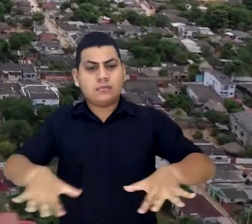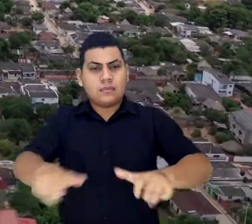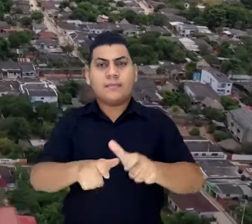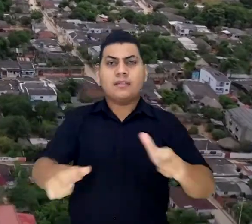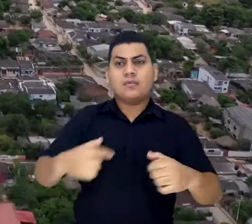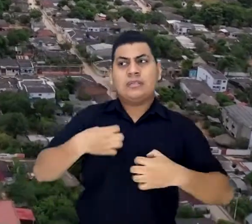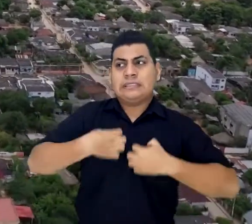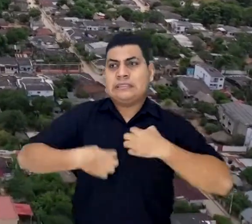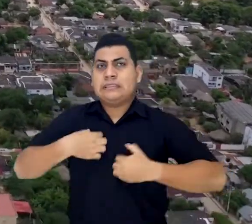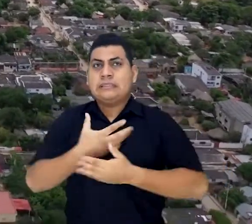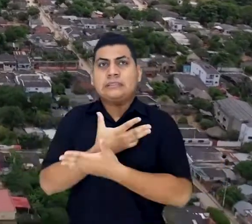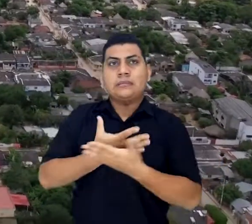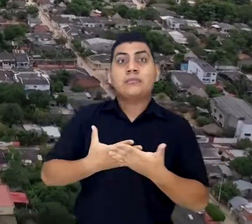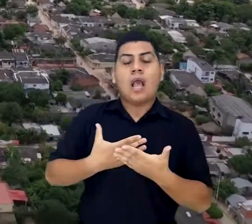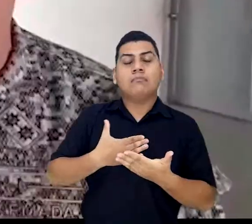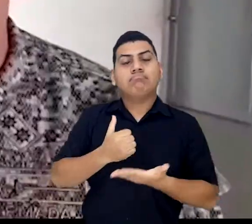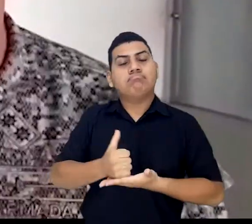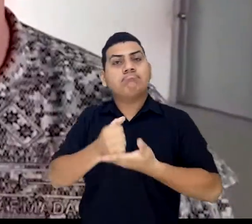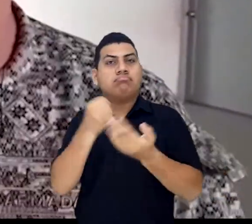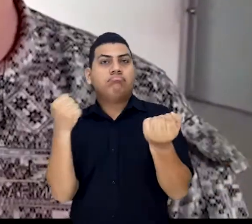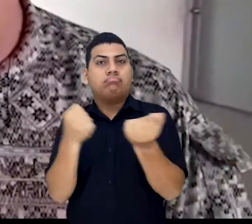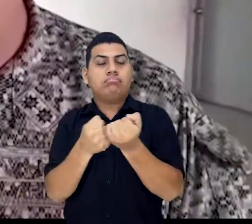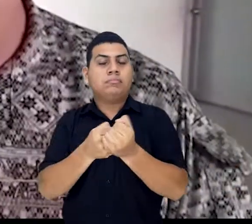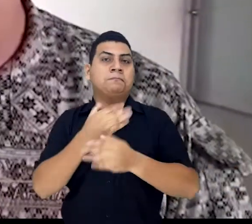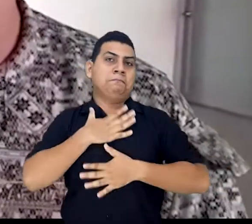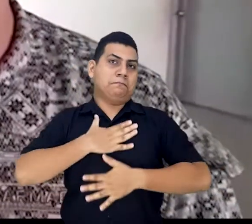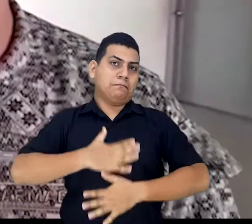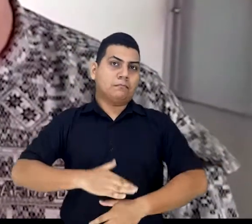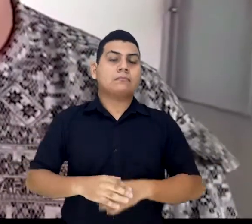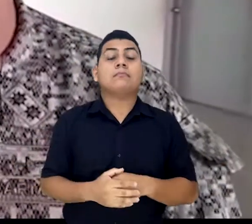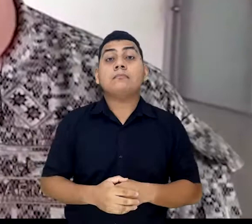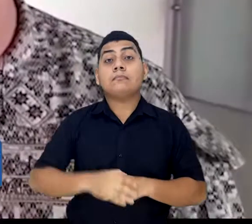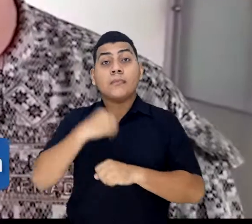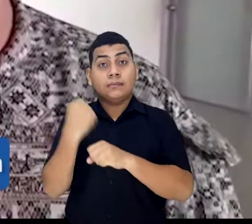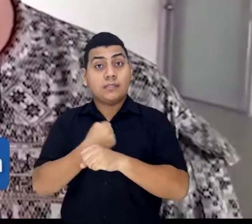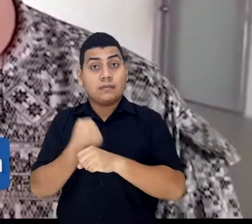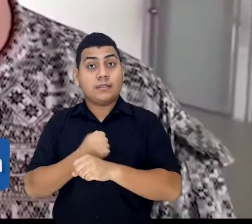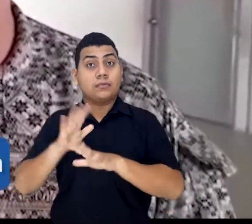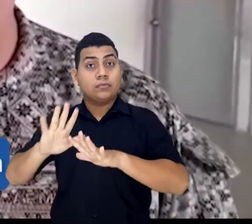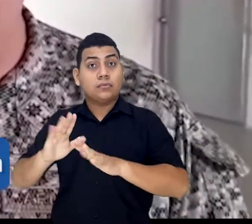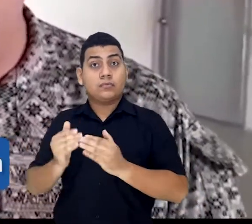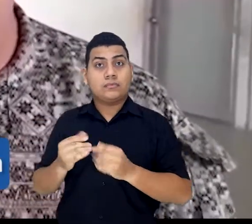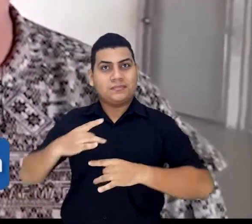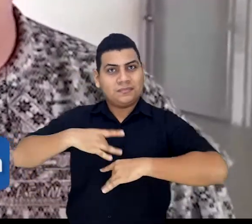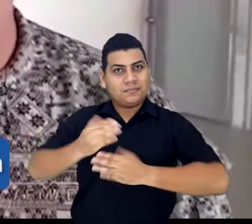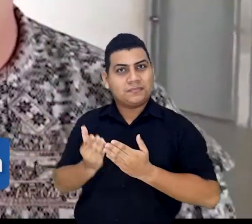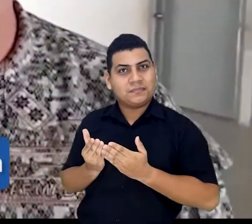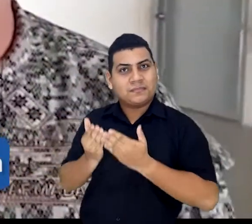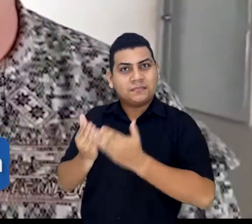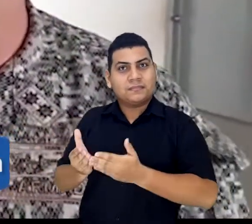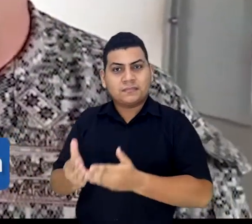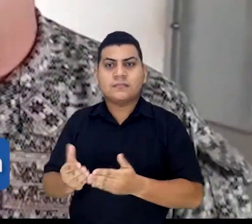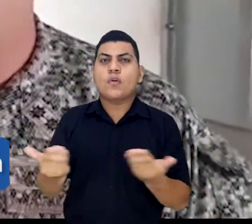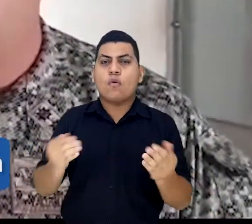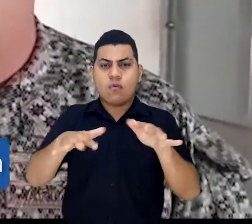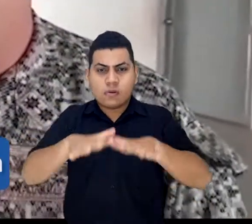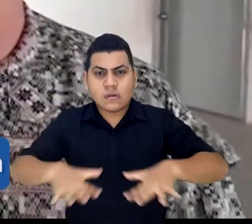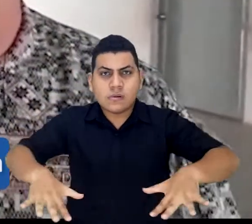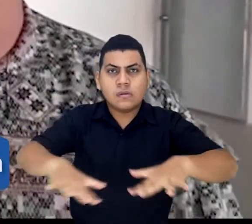orden público en esa jurisdicción. El trabajo que ha venido haciendo la Armada Nacional en temas de desminado